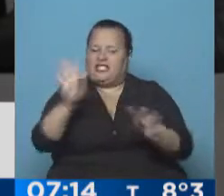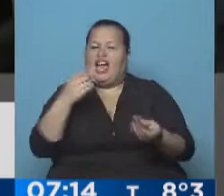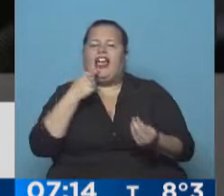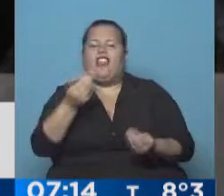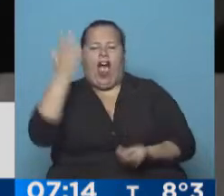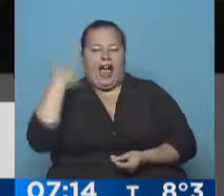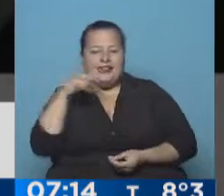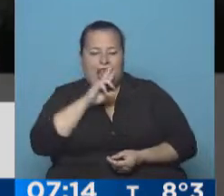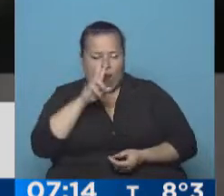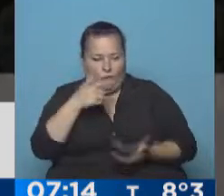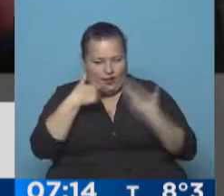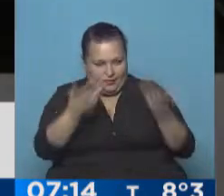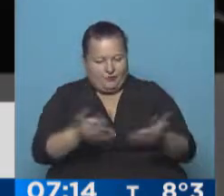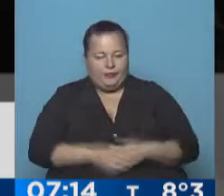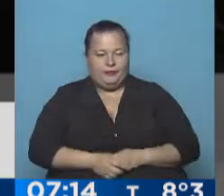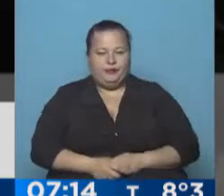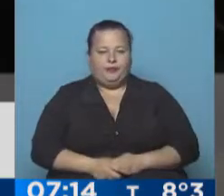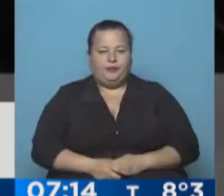ayer Margarita Stolbizer?